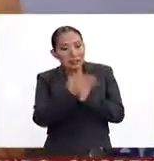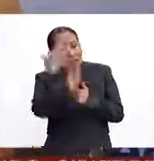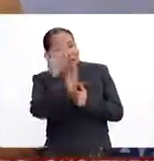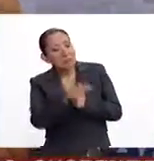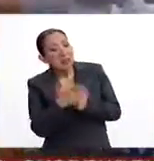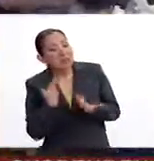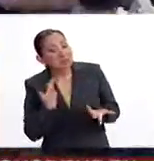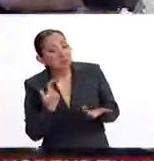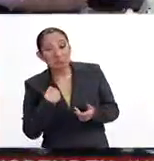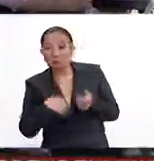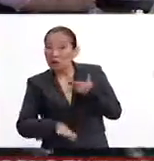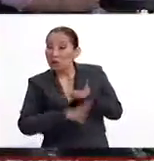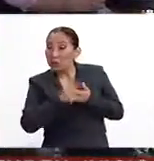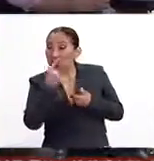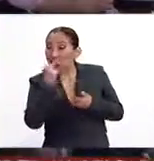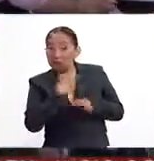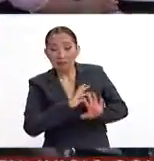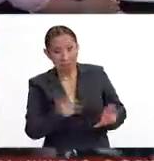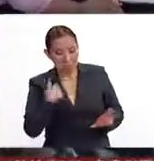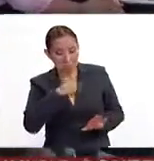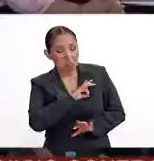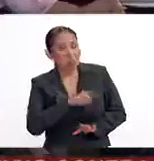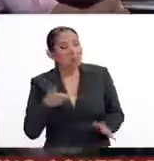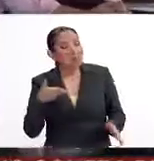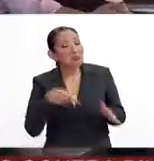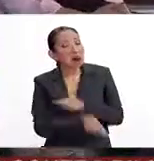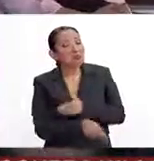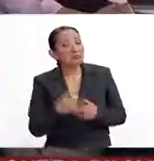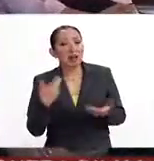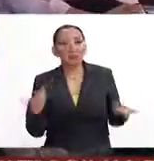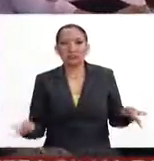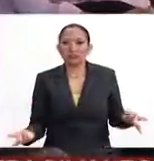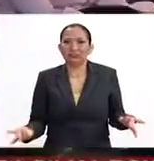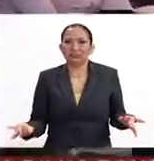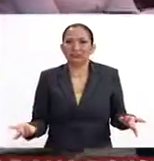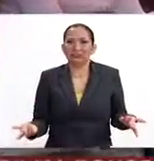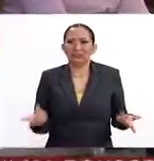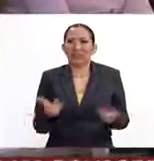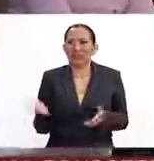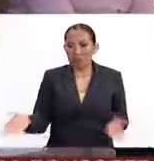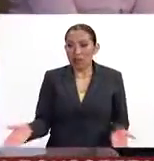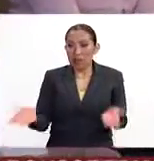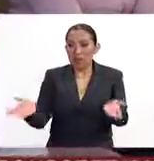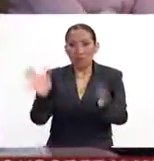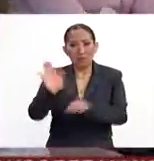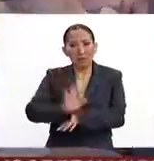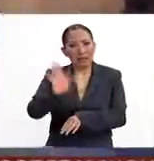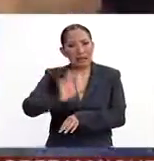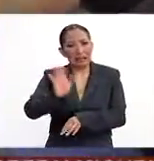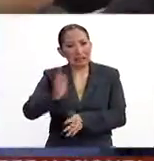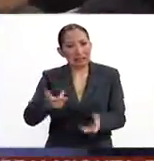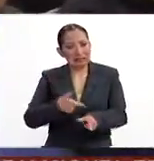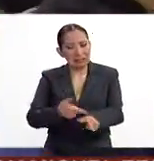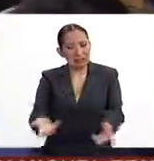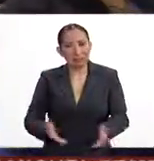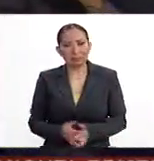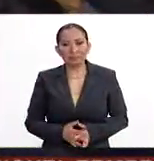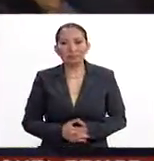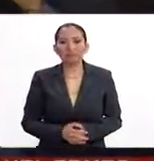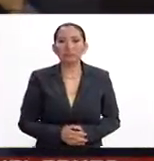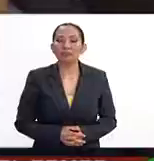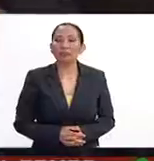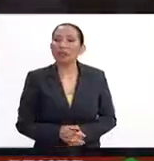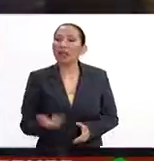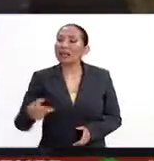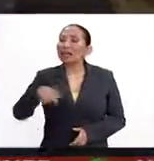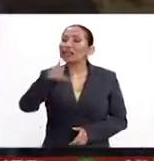que no se sancionan estos delitos, pues es casi un incentivo, ¿no? Para seguirlos cometiendo. Claro. ¿Qué ha